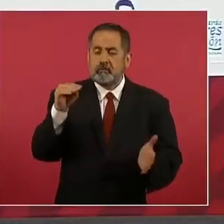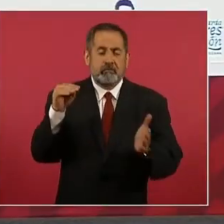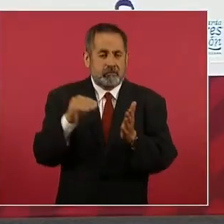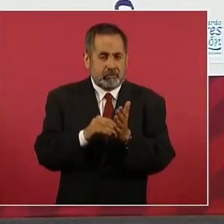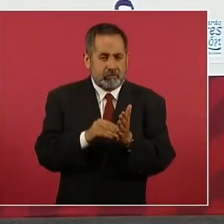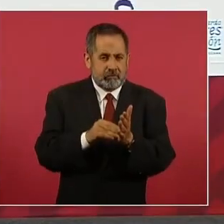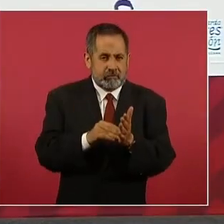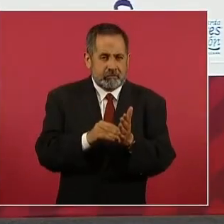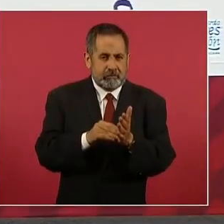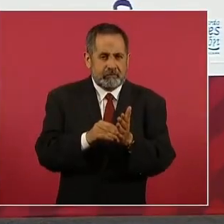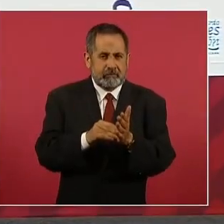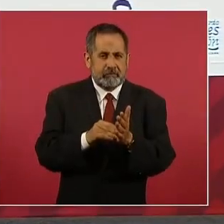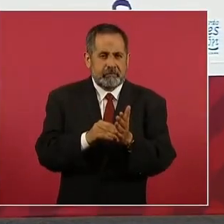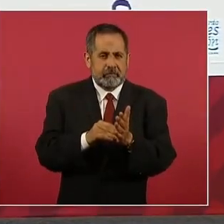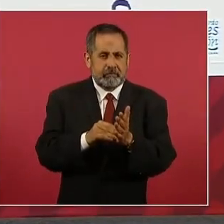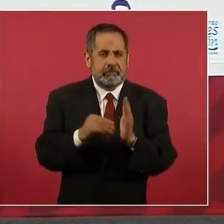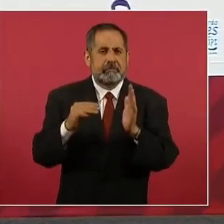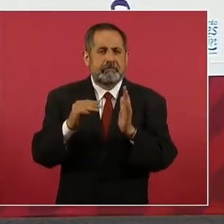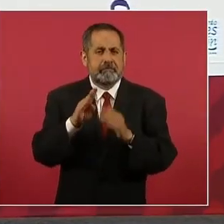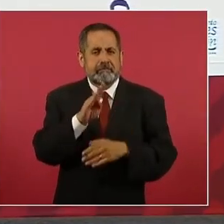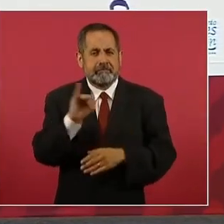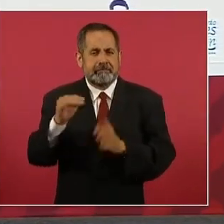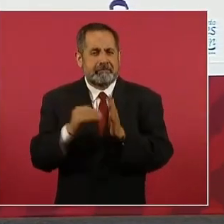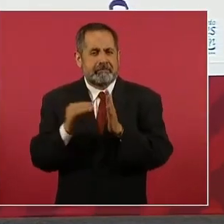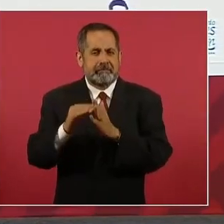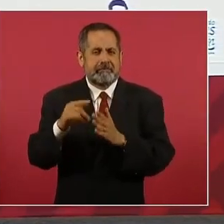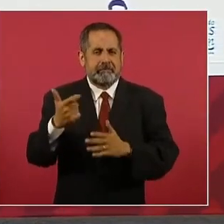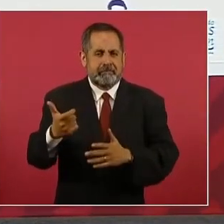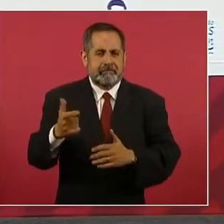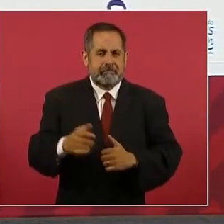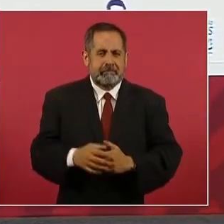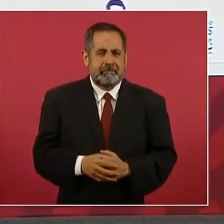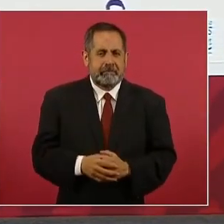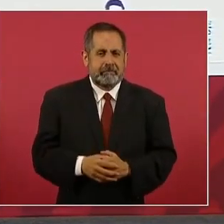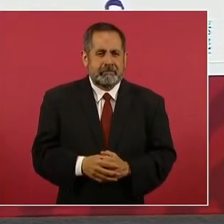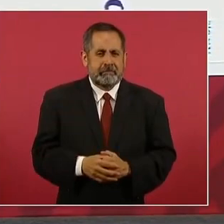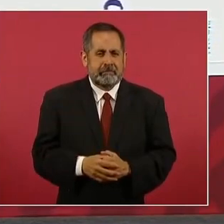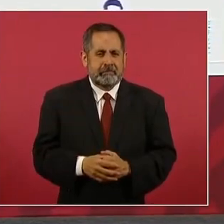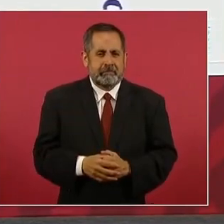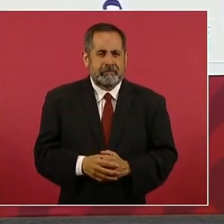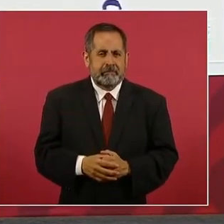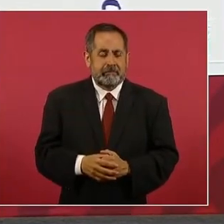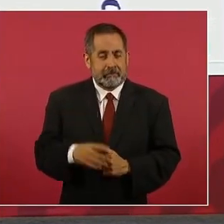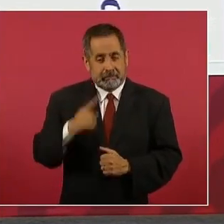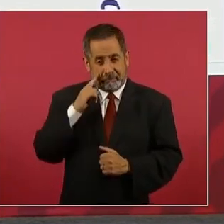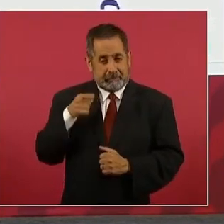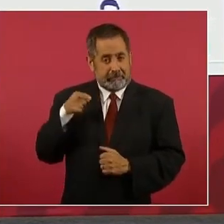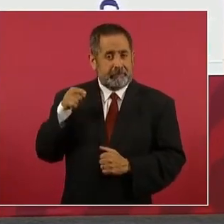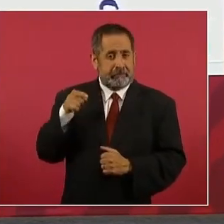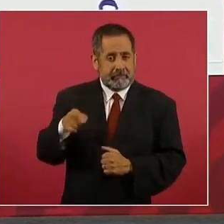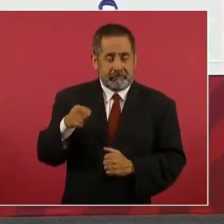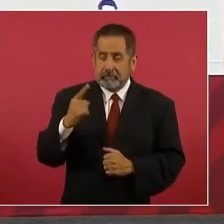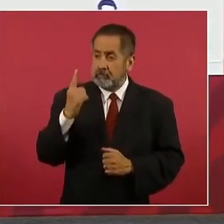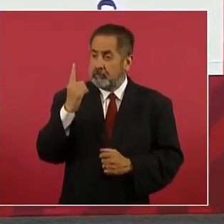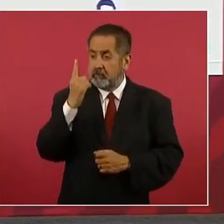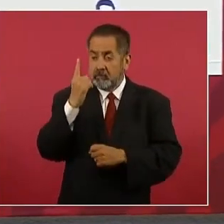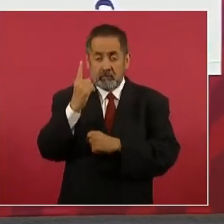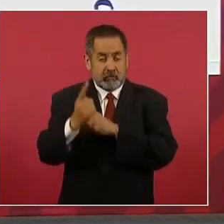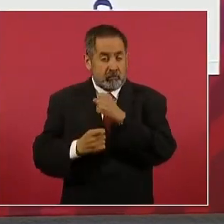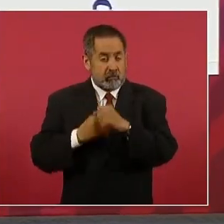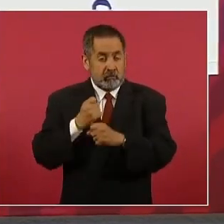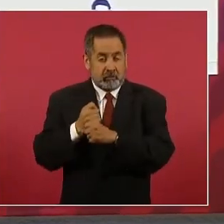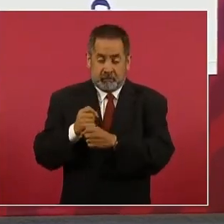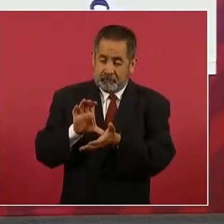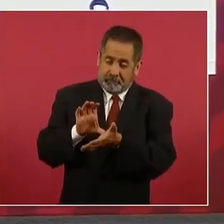202,000 millones de pesos. Este es el financiamiento de un año,